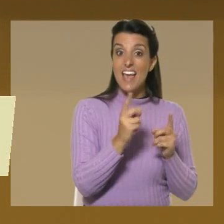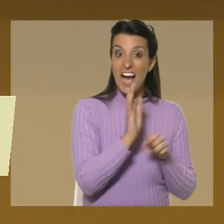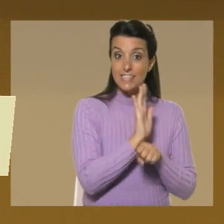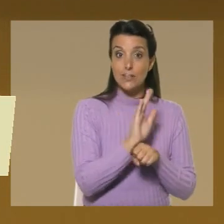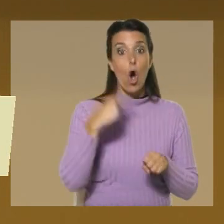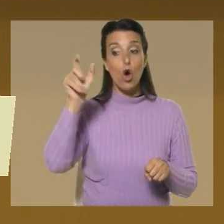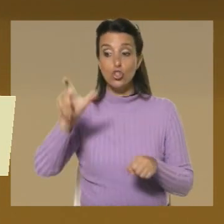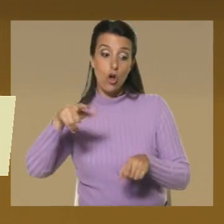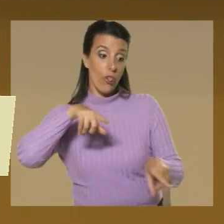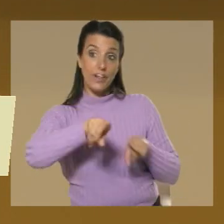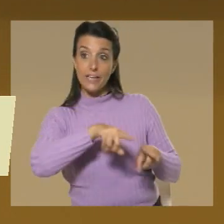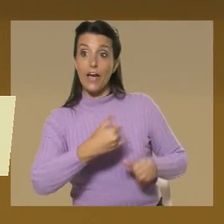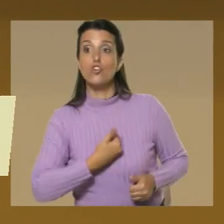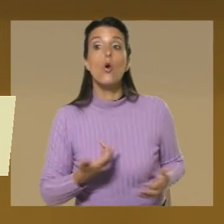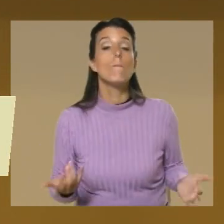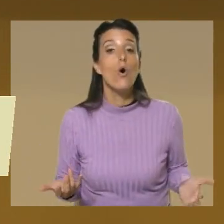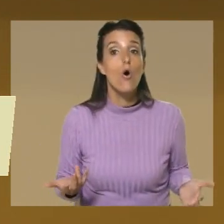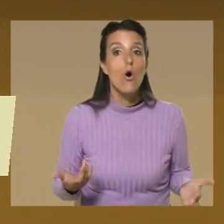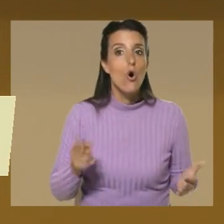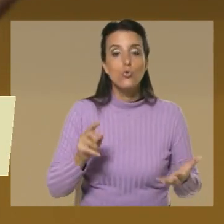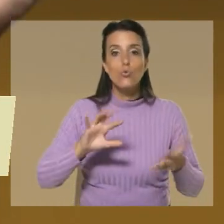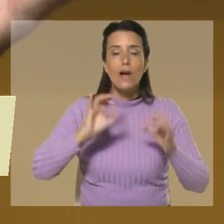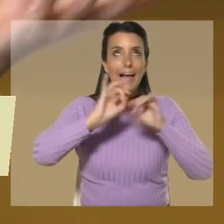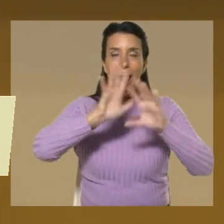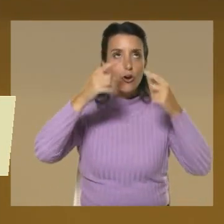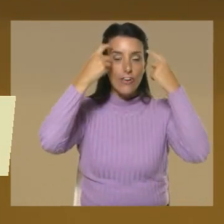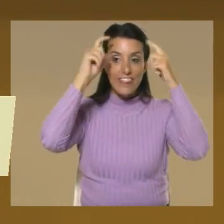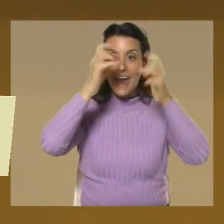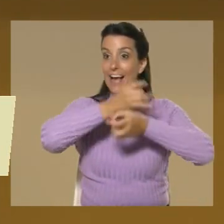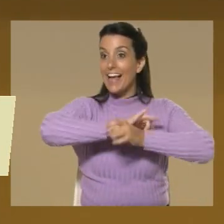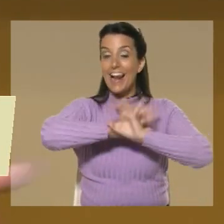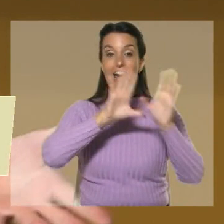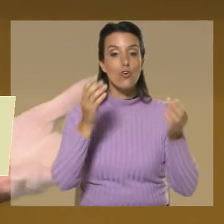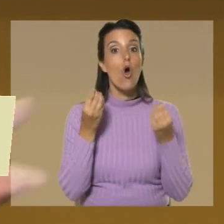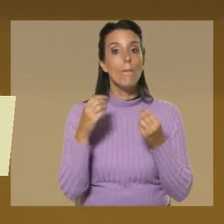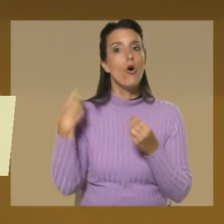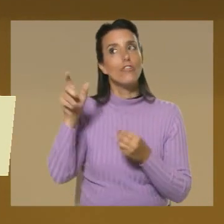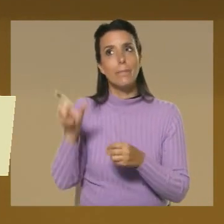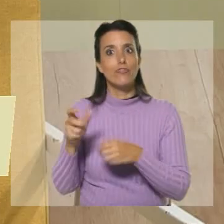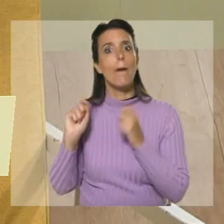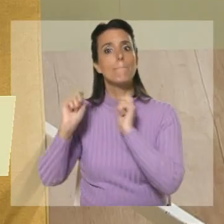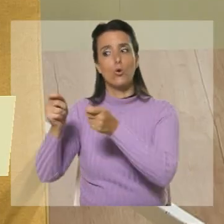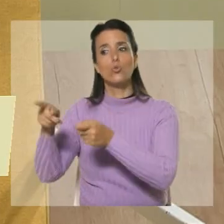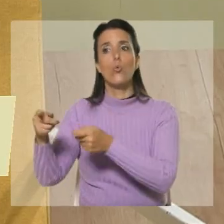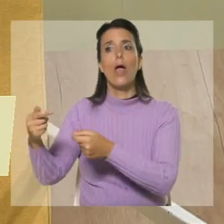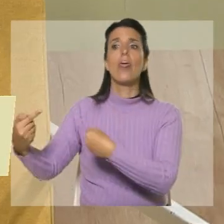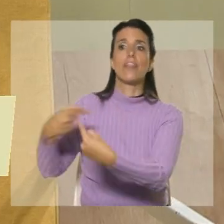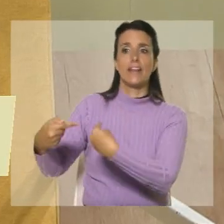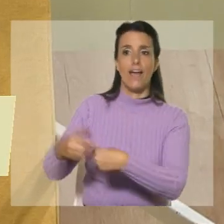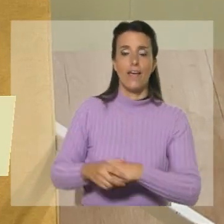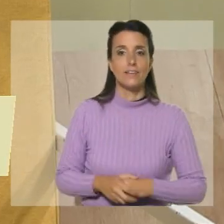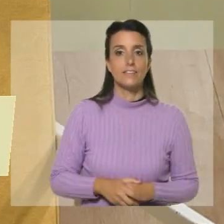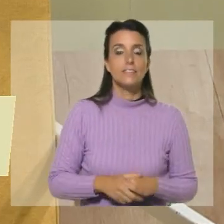se trabaja esa parte cuando vos tenés las cosas tan claras de repente en tu cabeza desde el momento en que la escribiste? Sí, bueno, yo